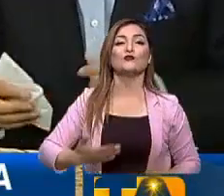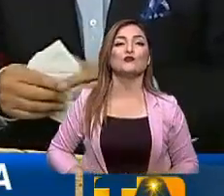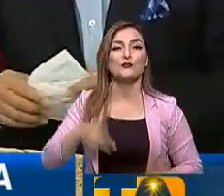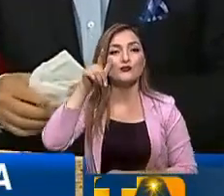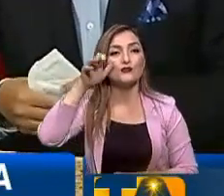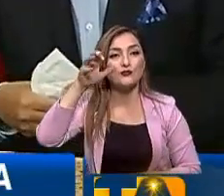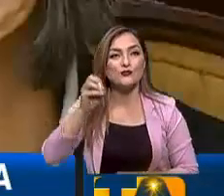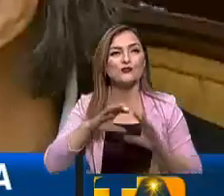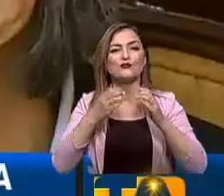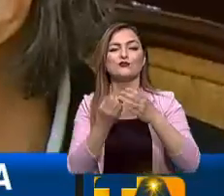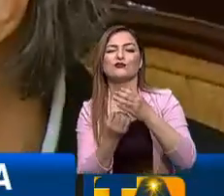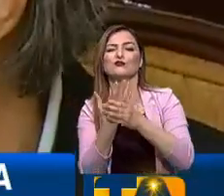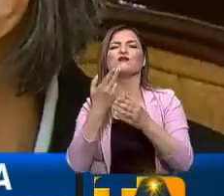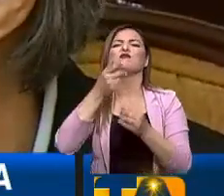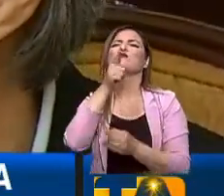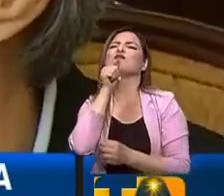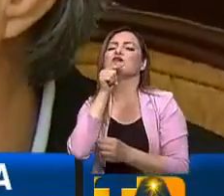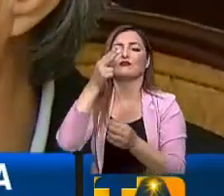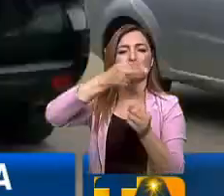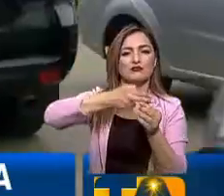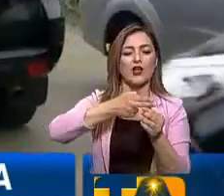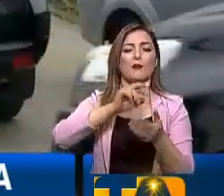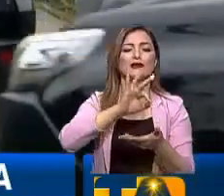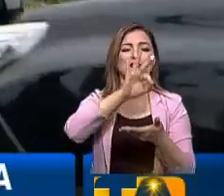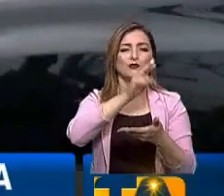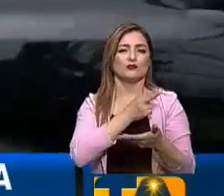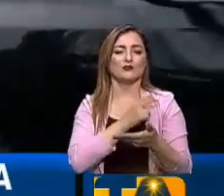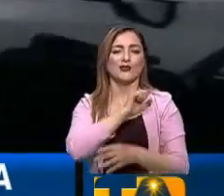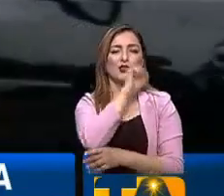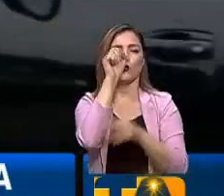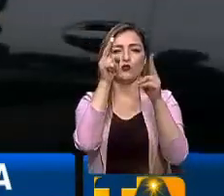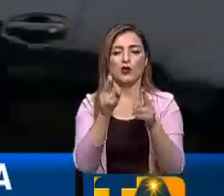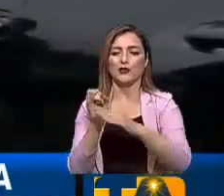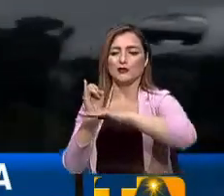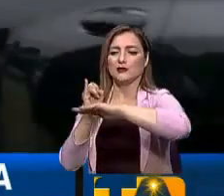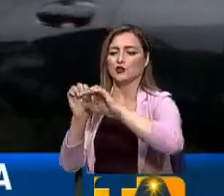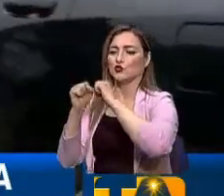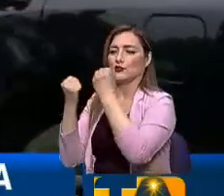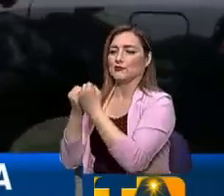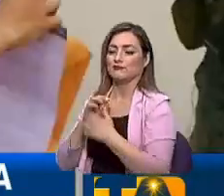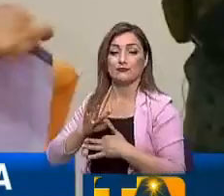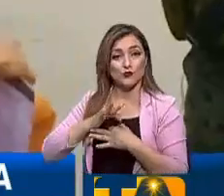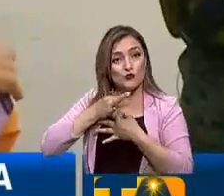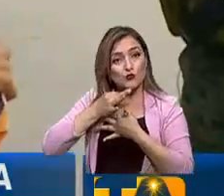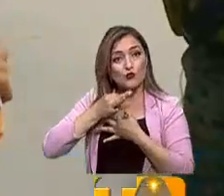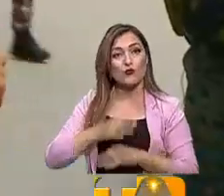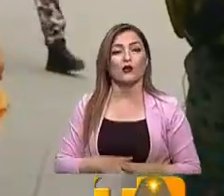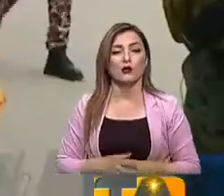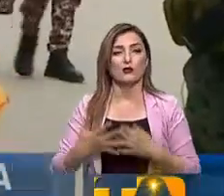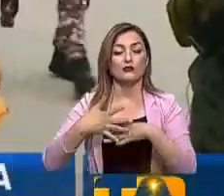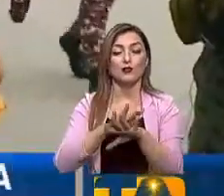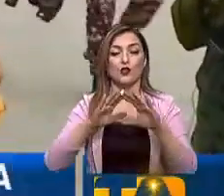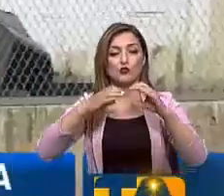comisión quedó conformada por representantes de la Academia, Derechos Humanos, la Iglesia y Sociedad Civil. Los integrantes de la